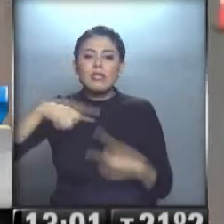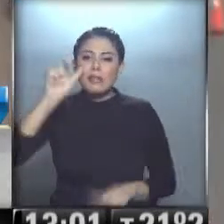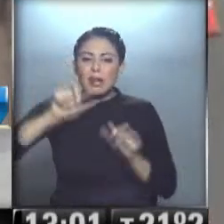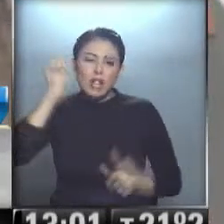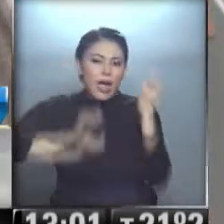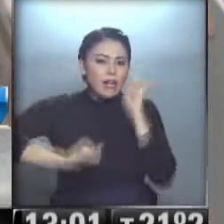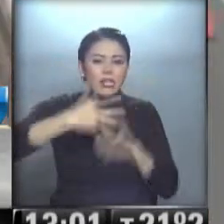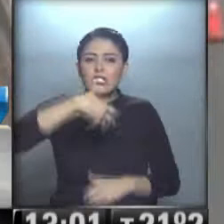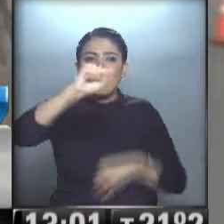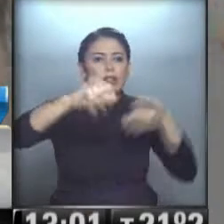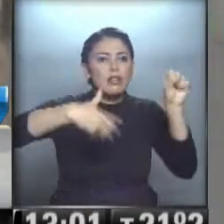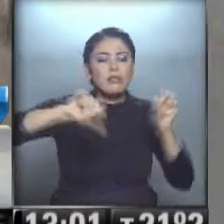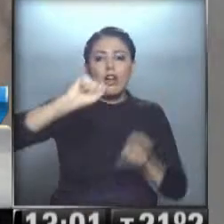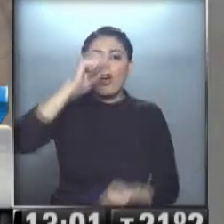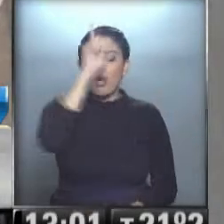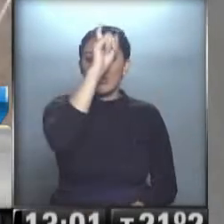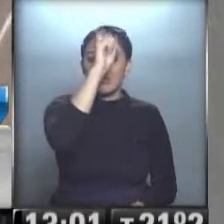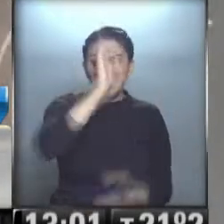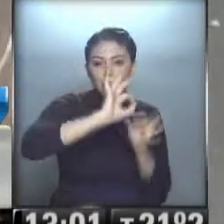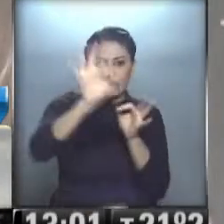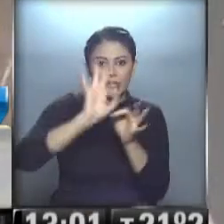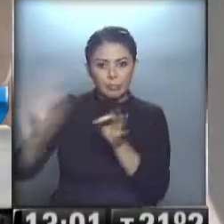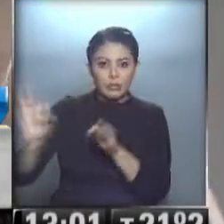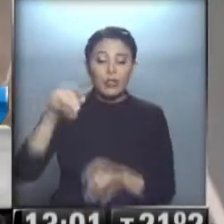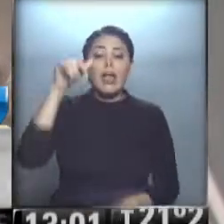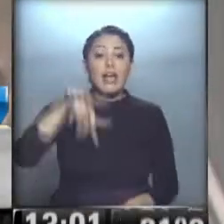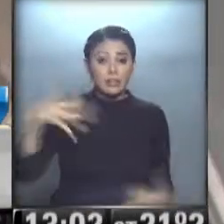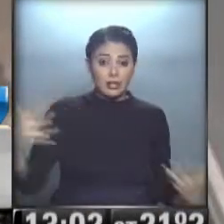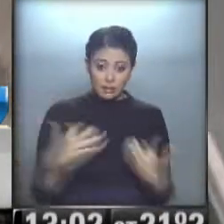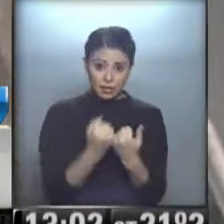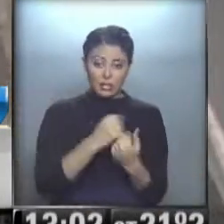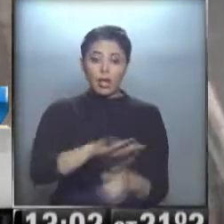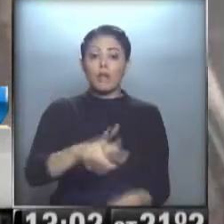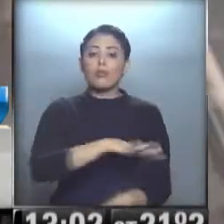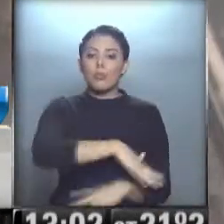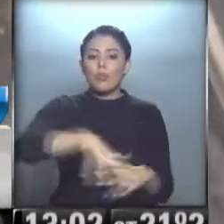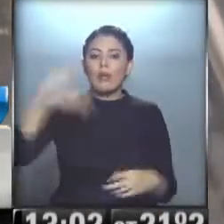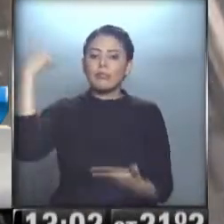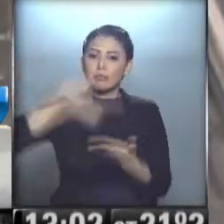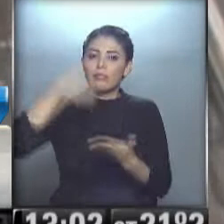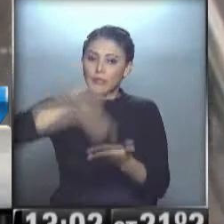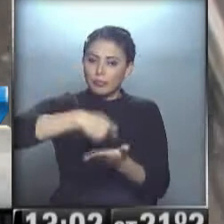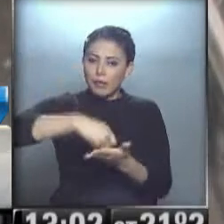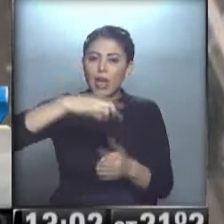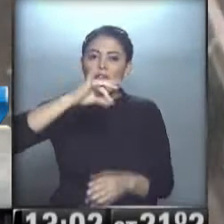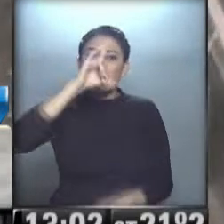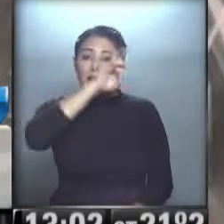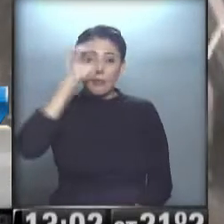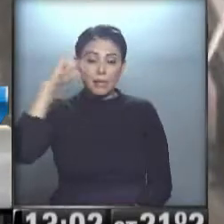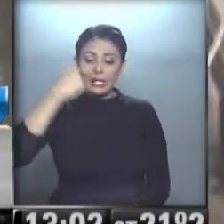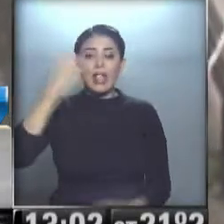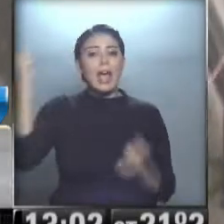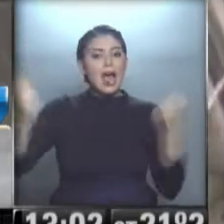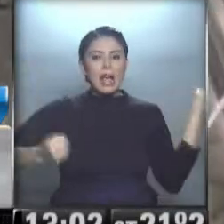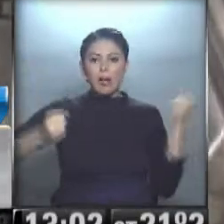de urgencia a los hospitales Santo Yani y Piñero. El accidente ocurrió en el peaje de Lepiane cuando un camión no